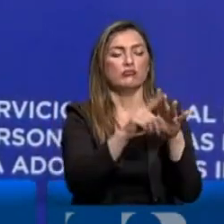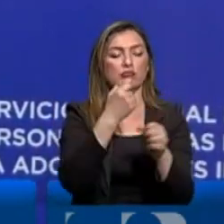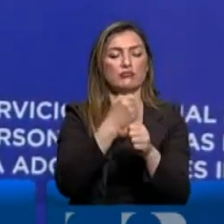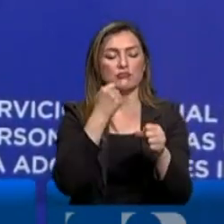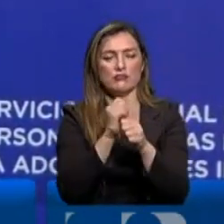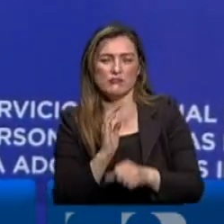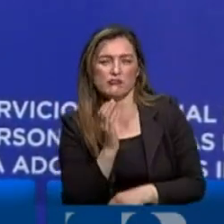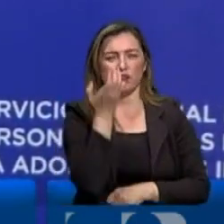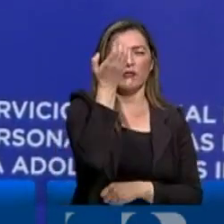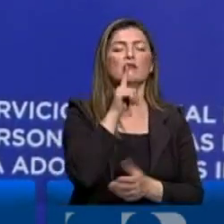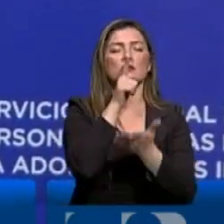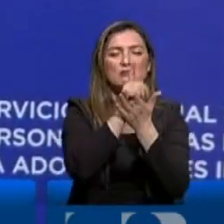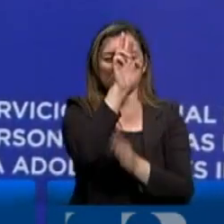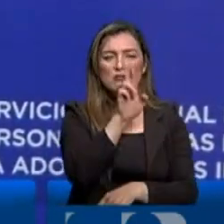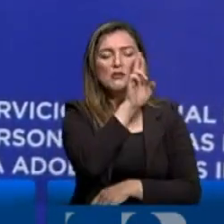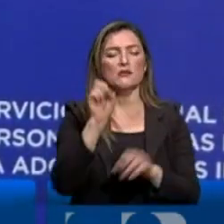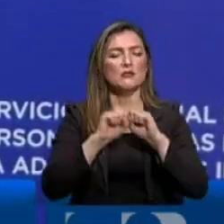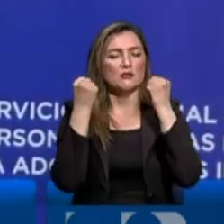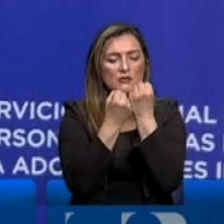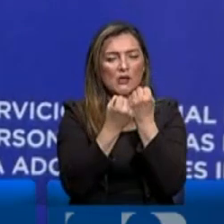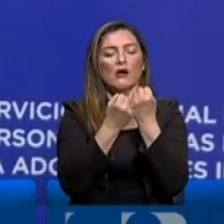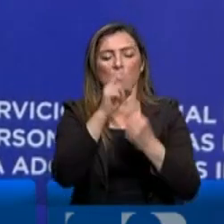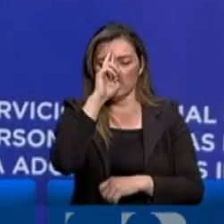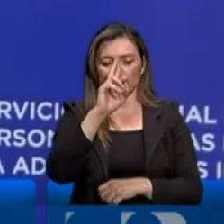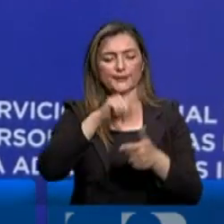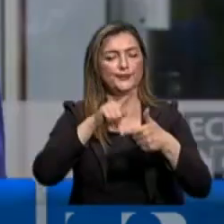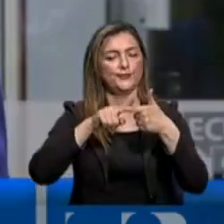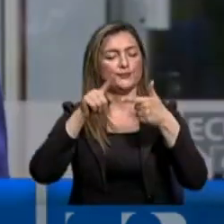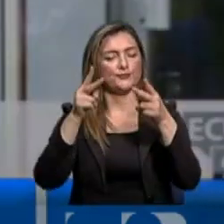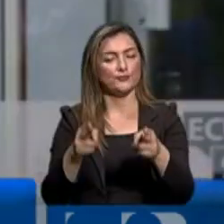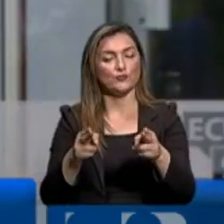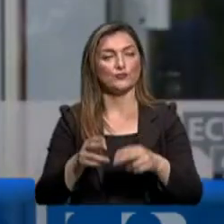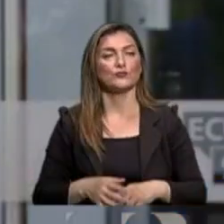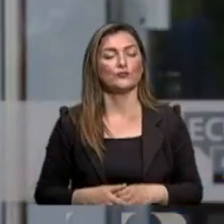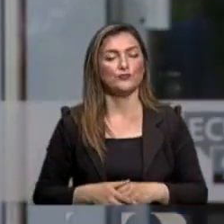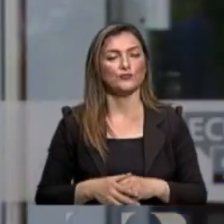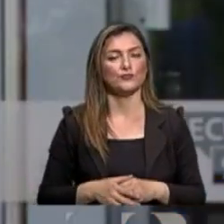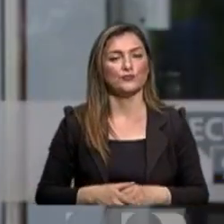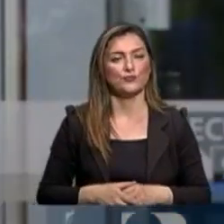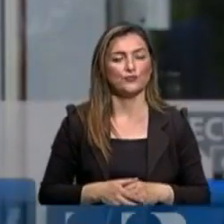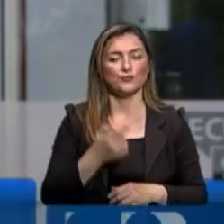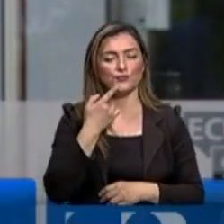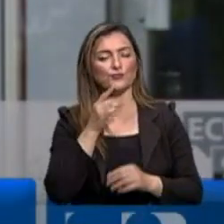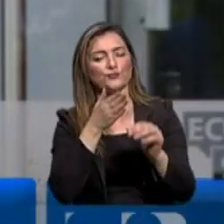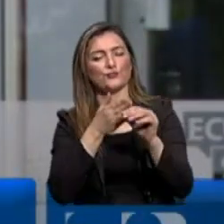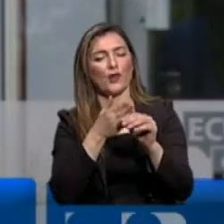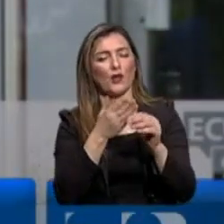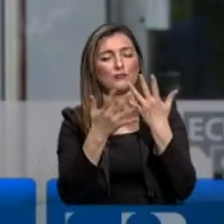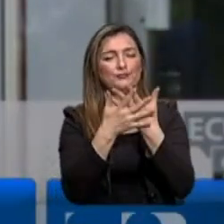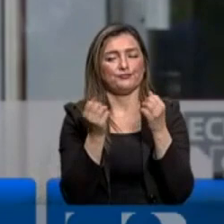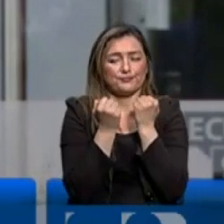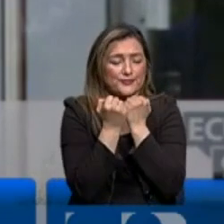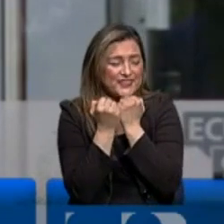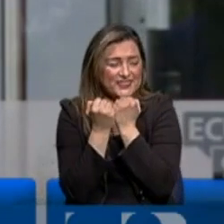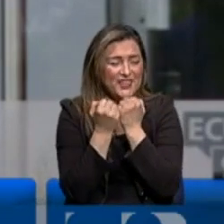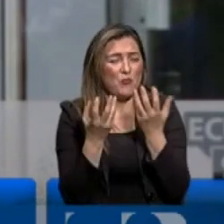Rehabilitación Social a través de principios de dignificación y humanización. También señaló que se buscará reducir el hacinamiento en los